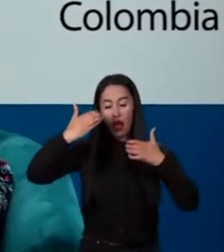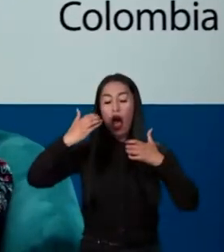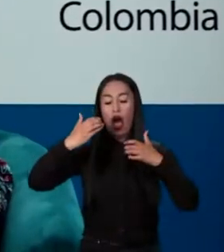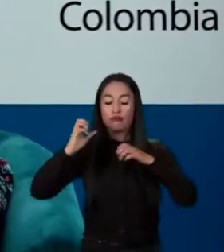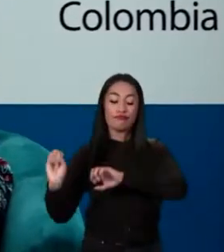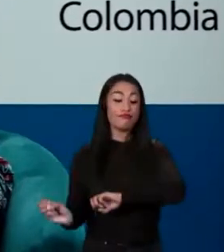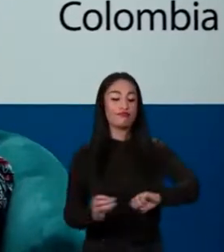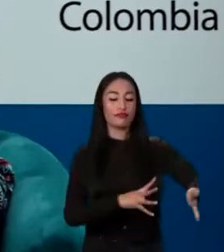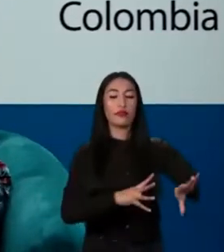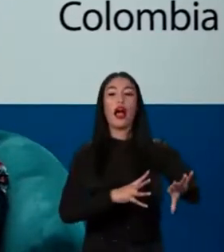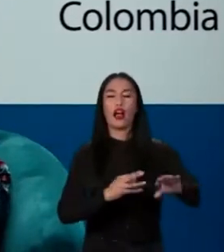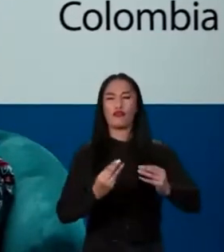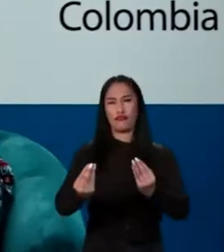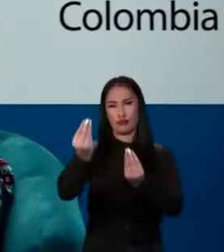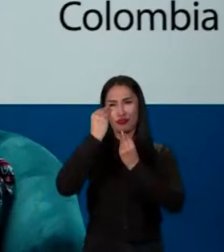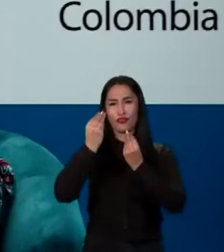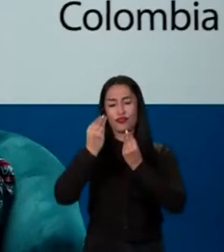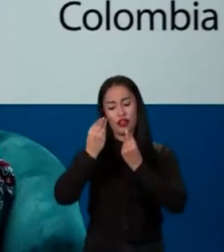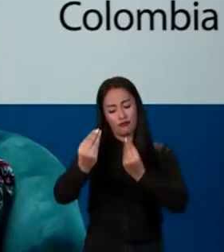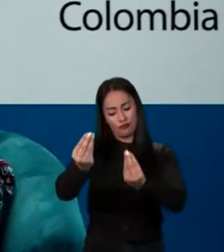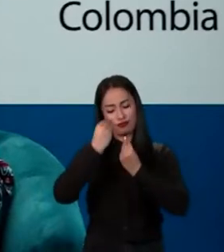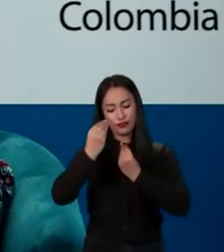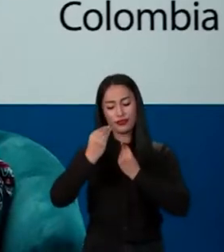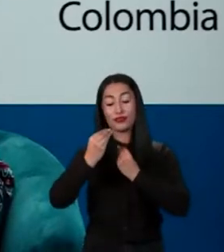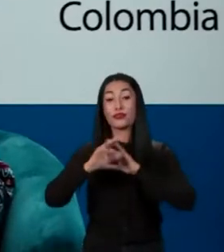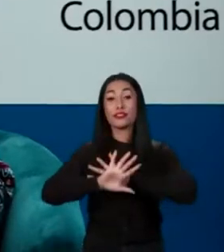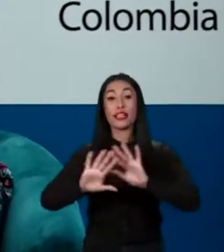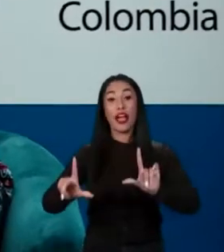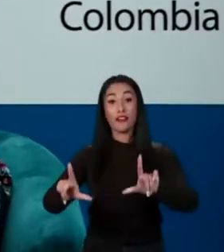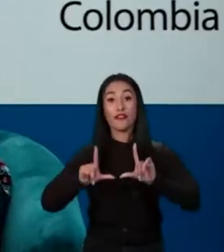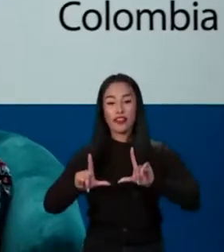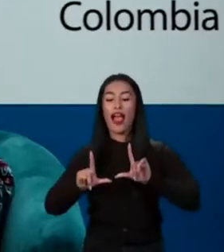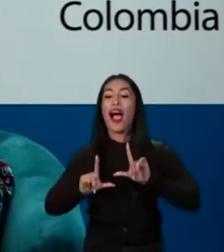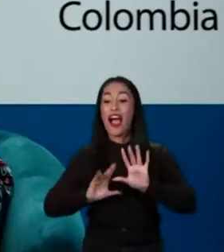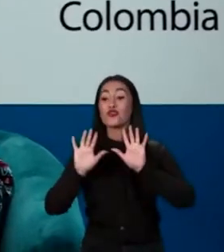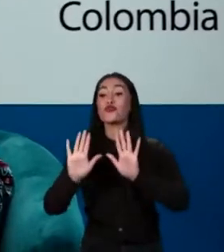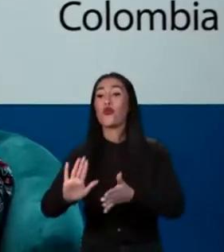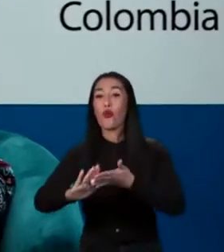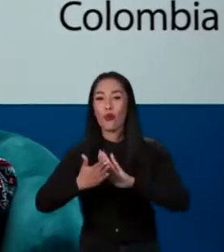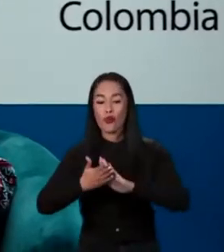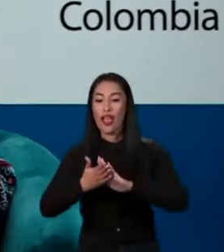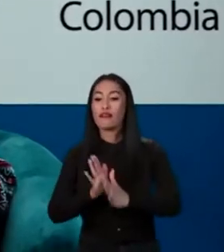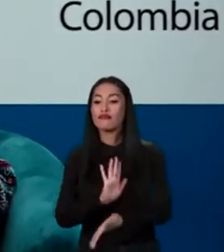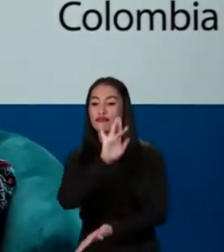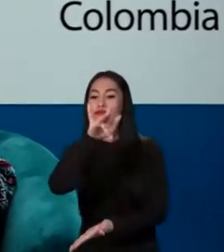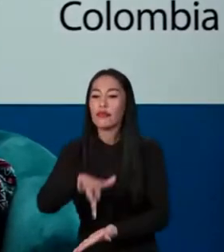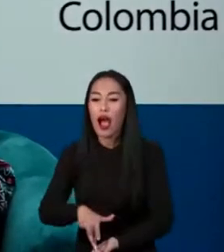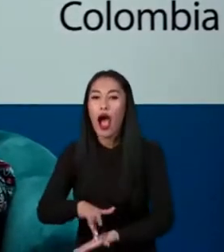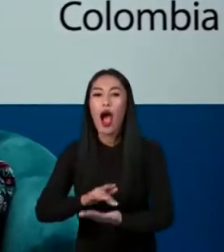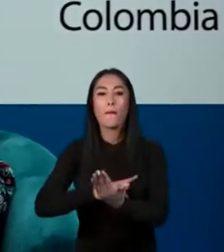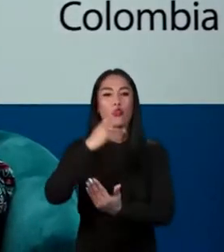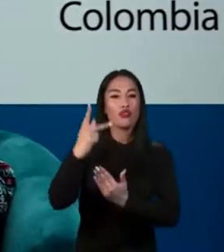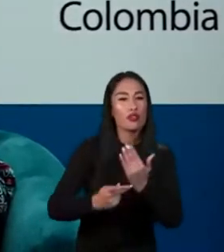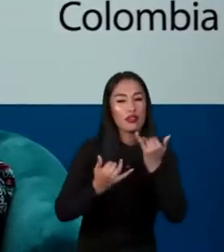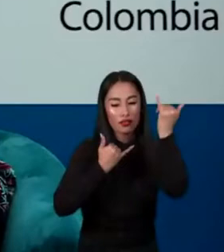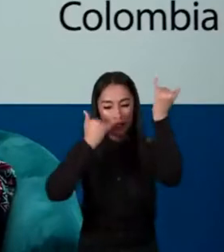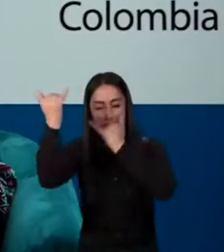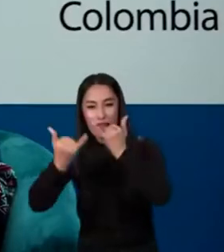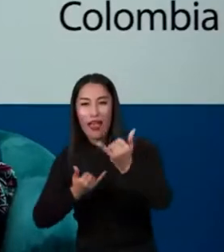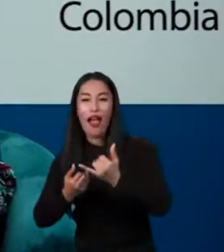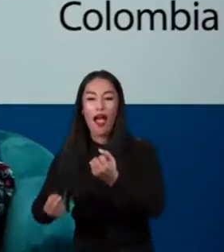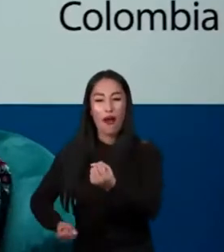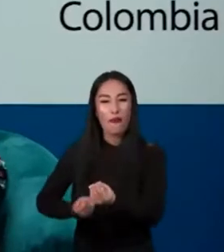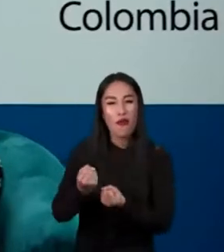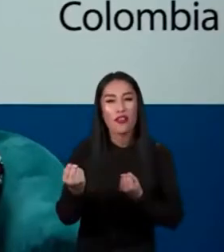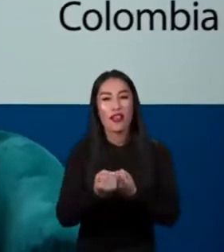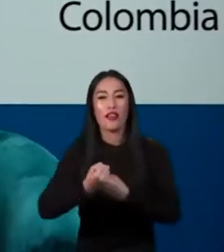región entonces digamos que hemos creado también de cosas voy voy pues no voy a